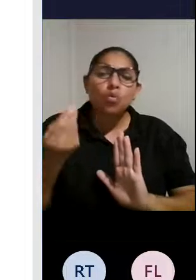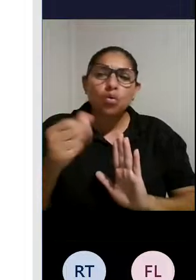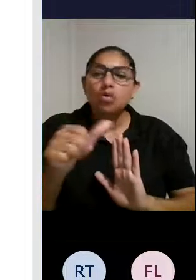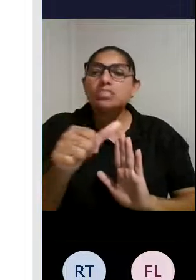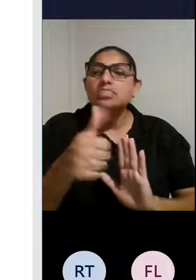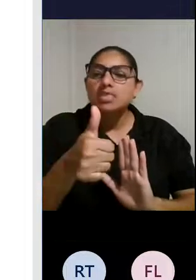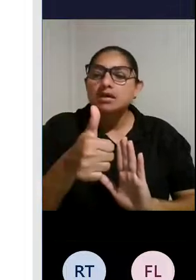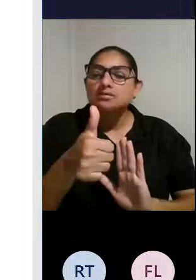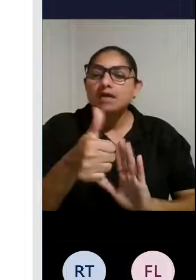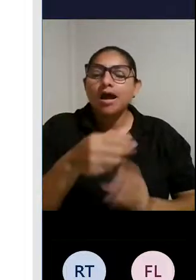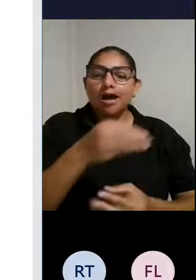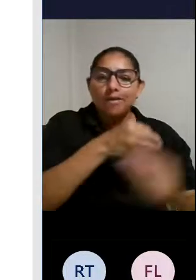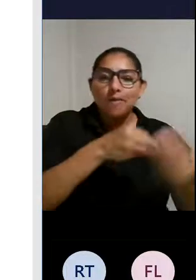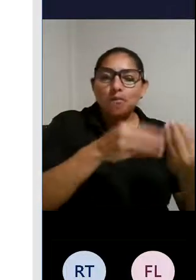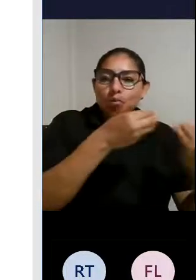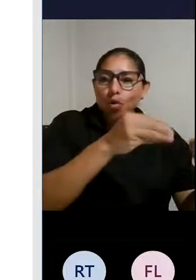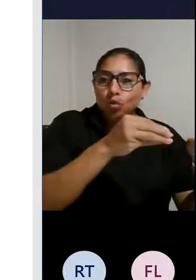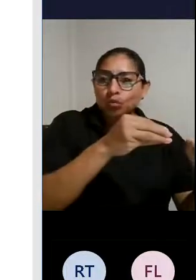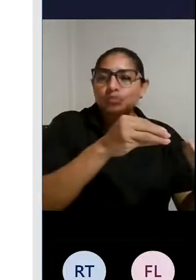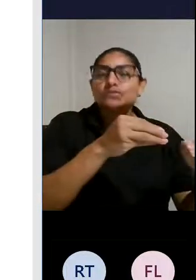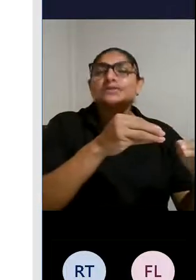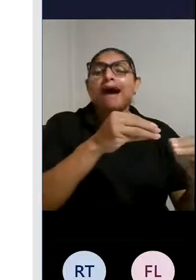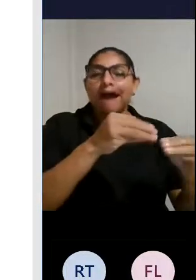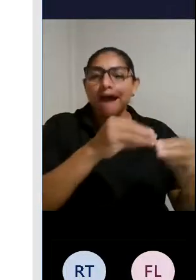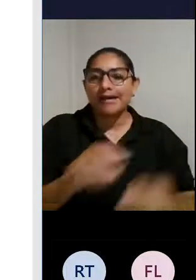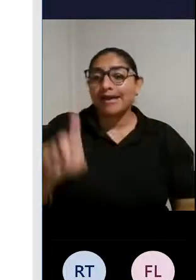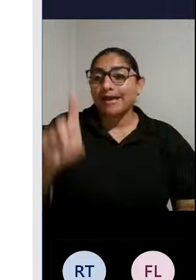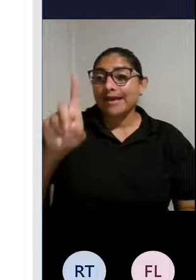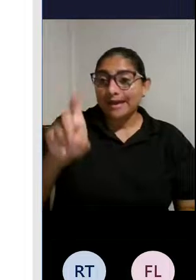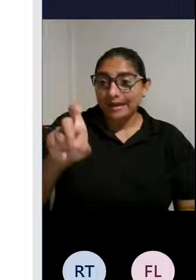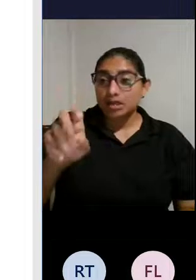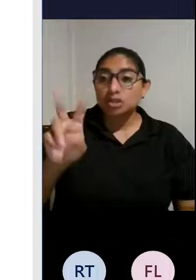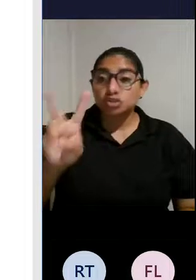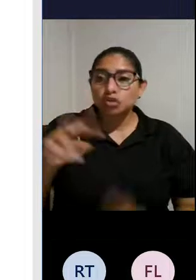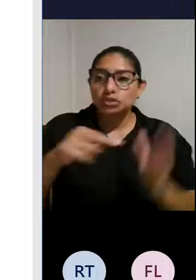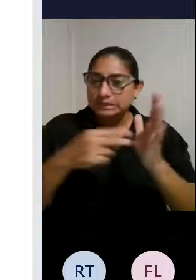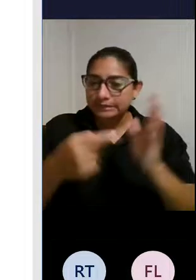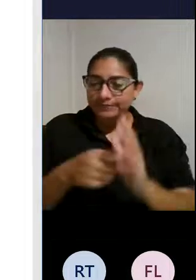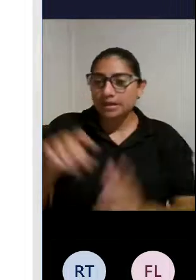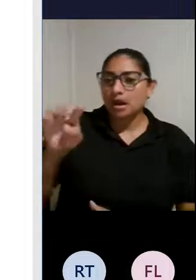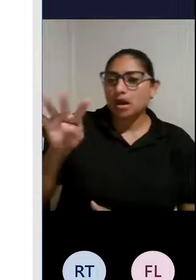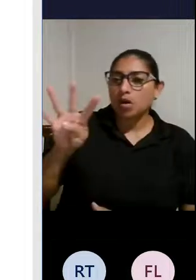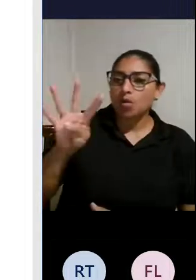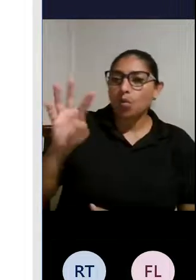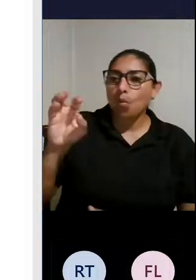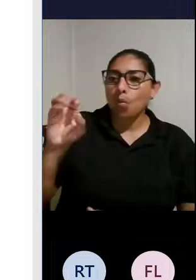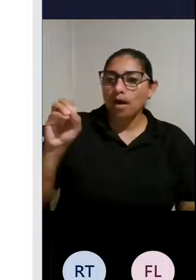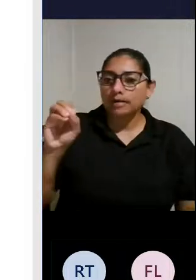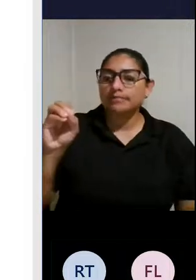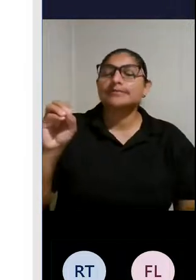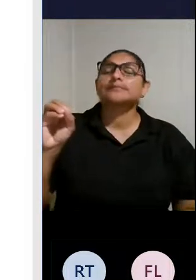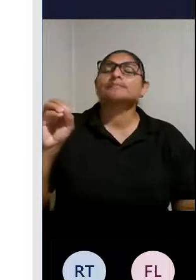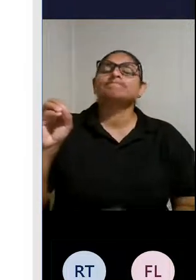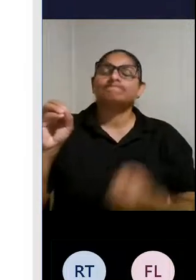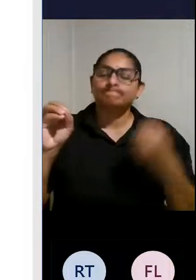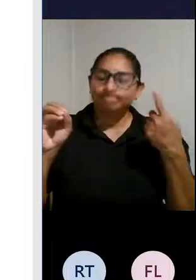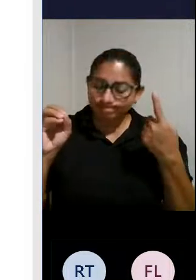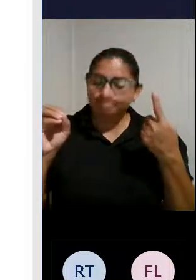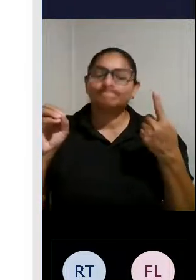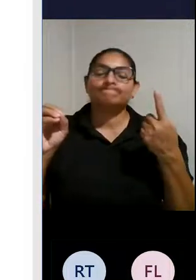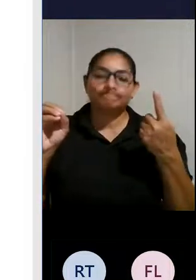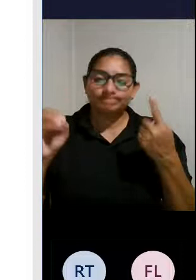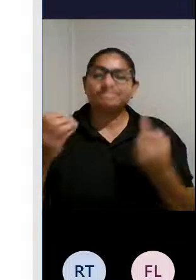unidades. Entonces el X2 sería 40. Entonces, lo que nosotros